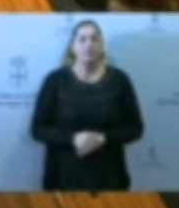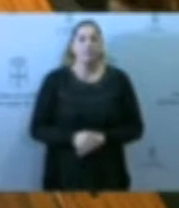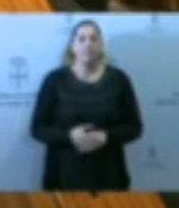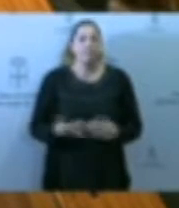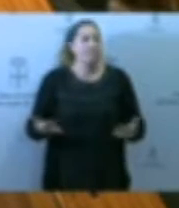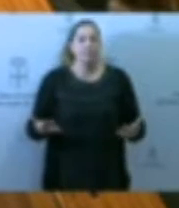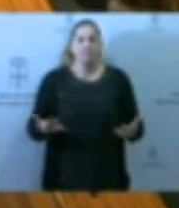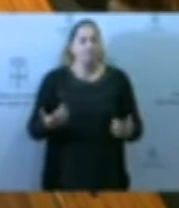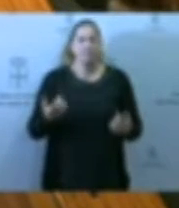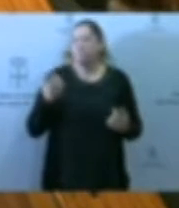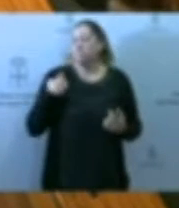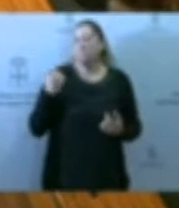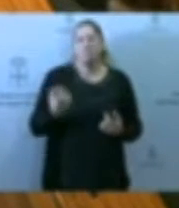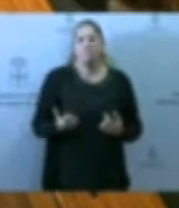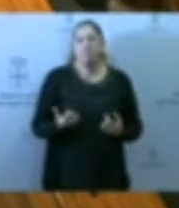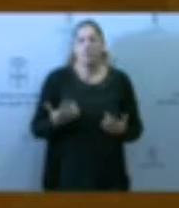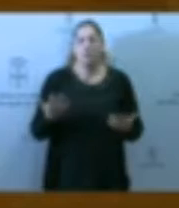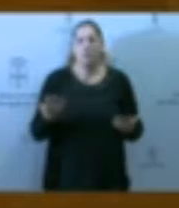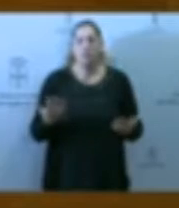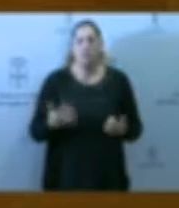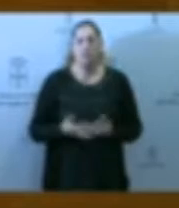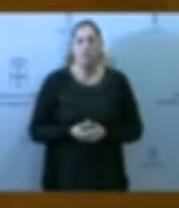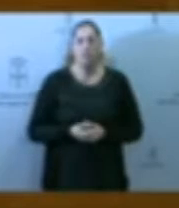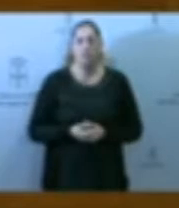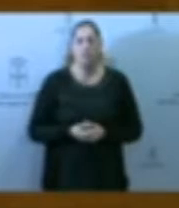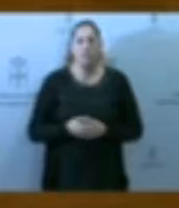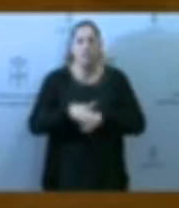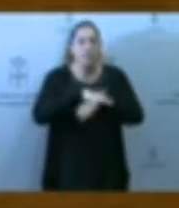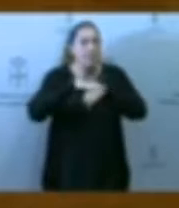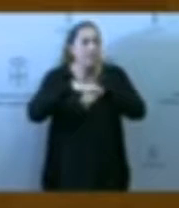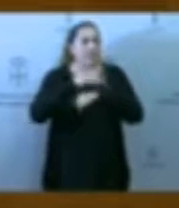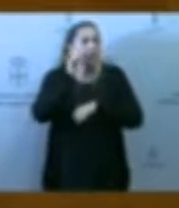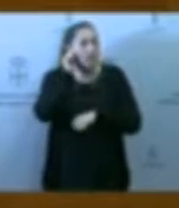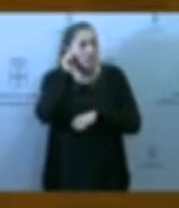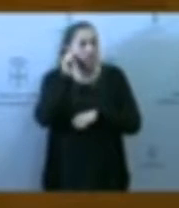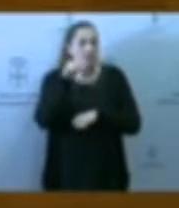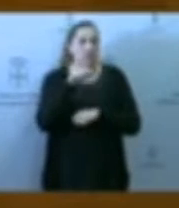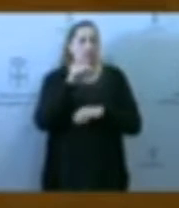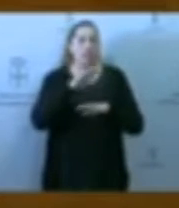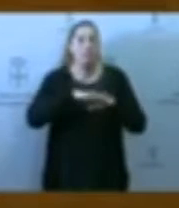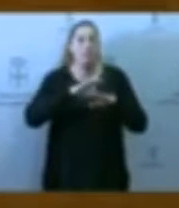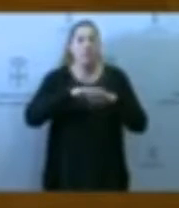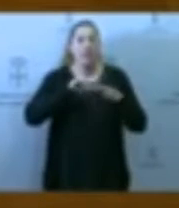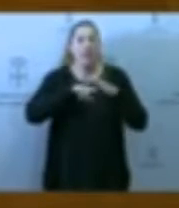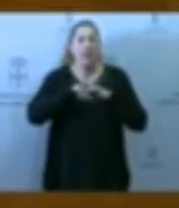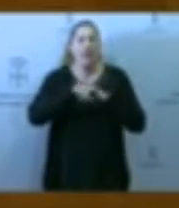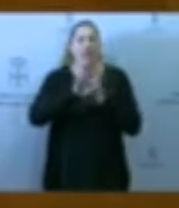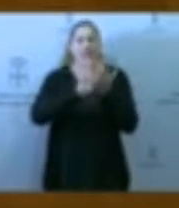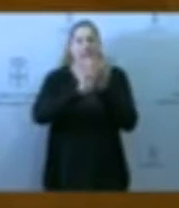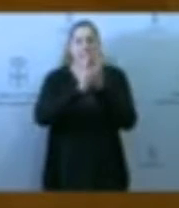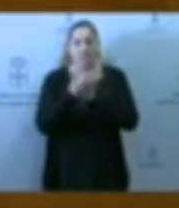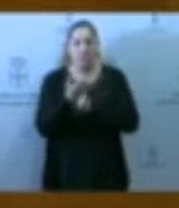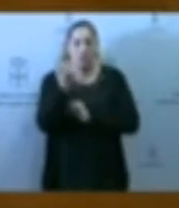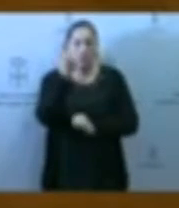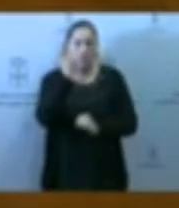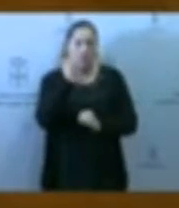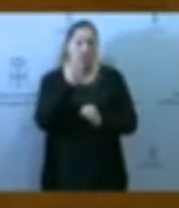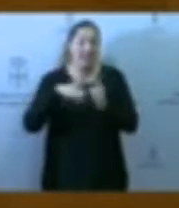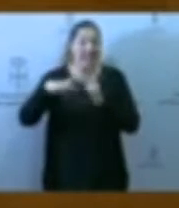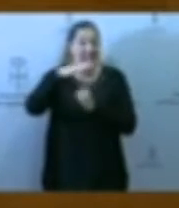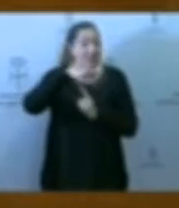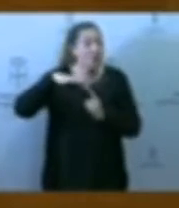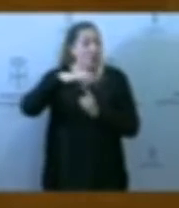Hace escasas fechas, la ministra para la Transición Ecológica, doña Teresa Rivera, sentenció